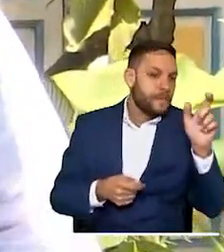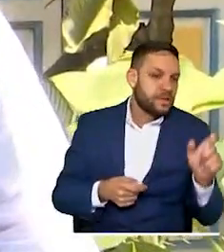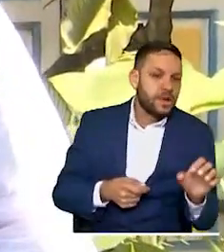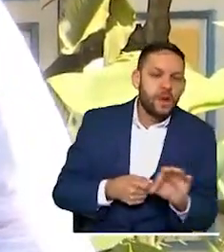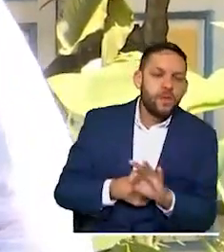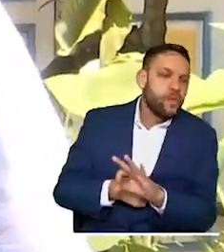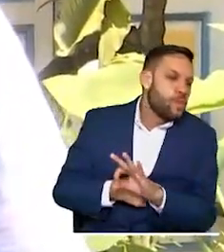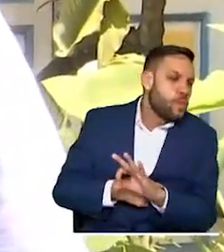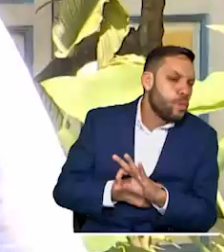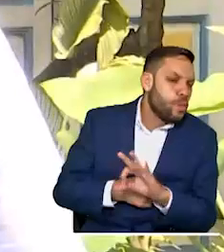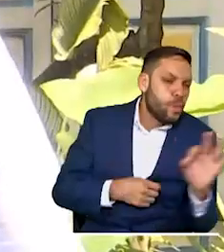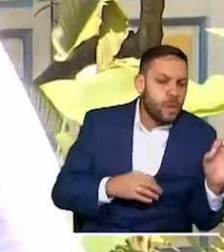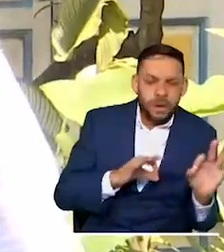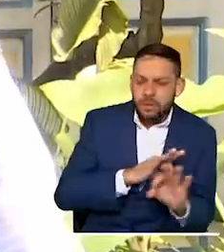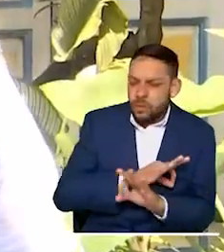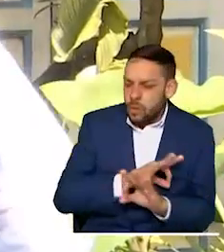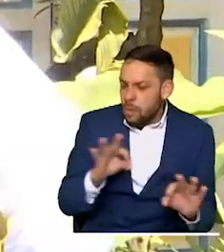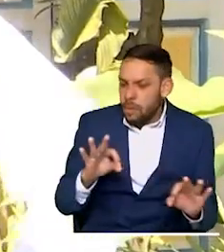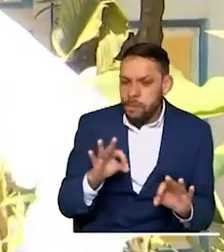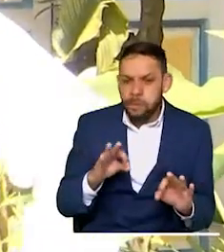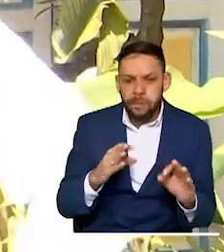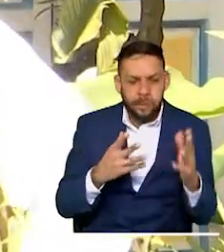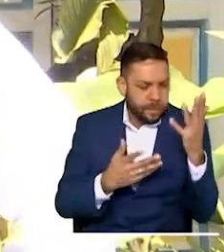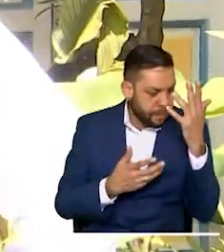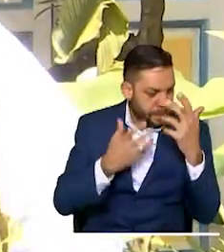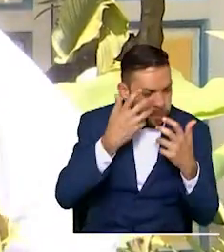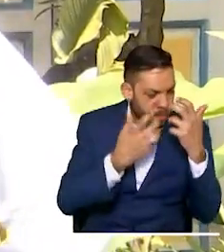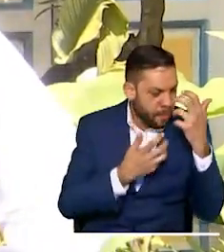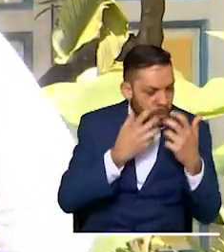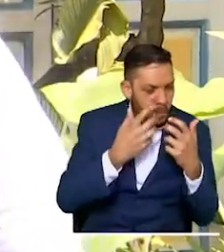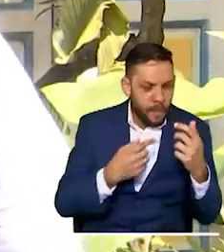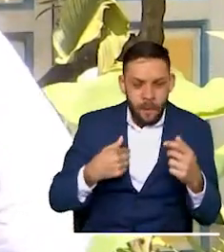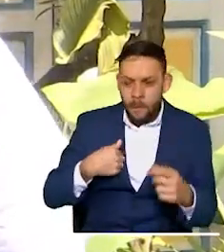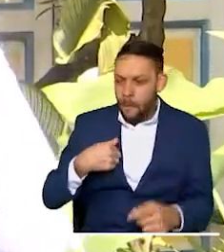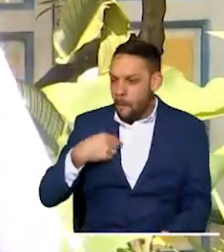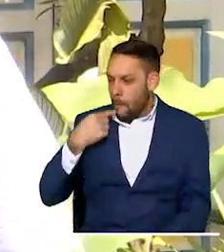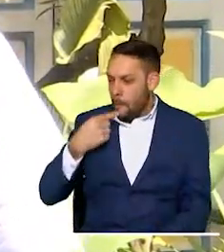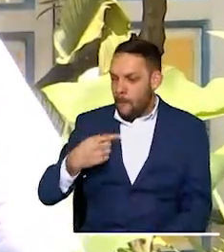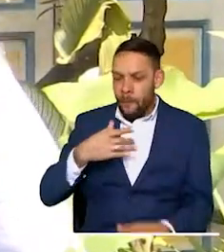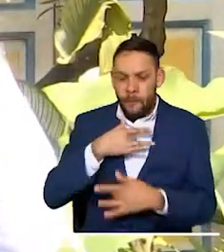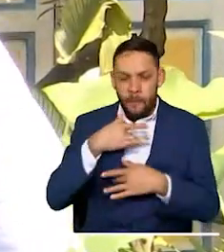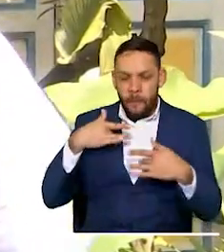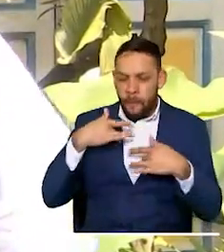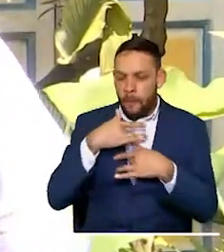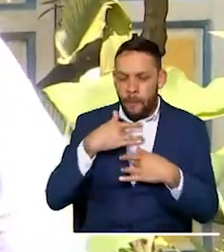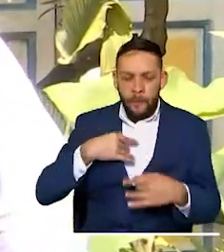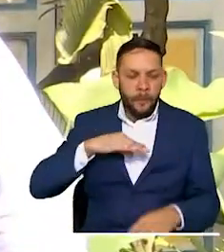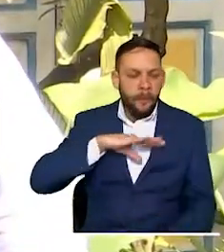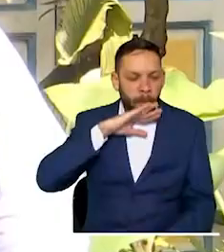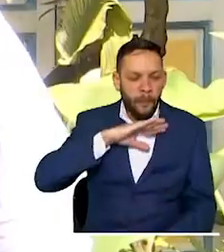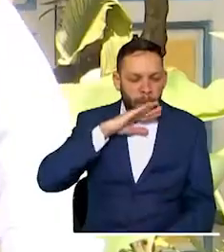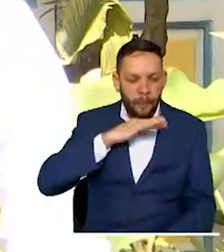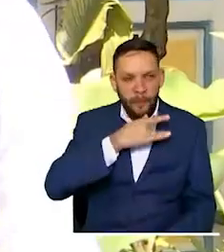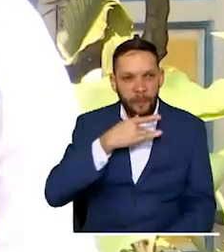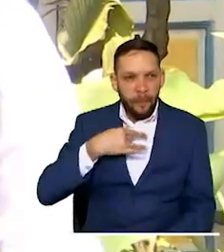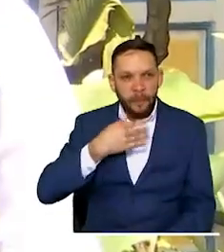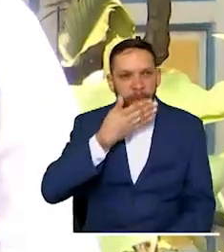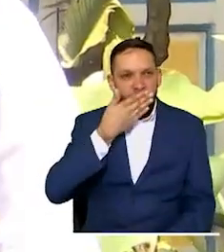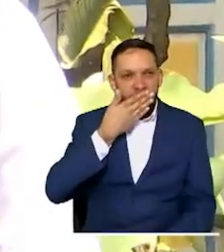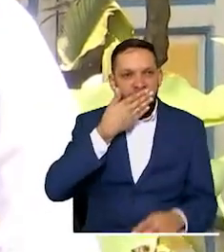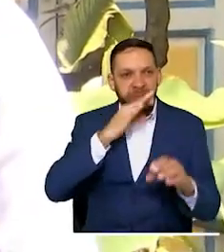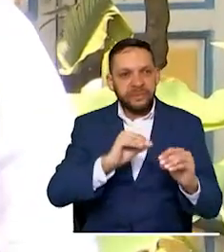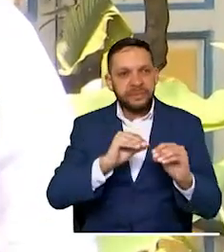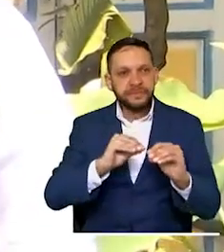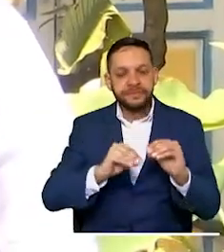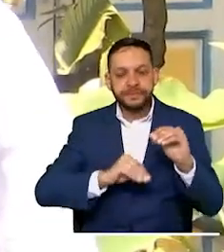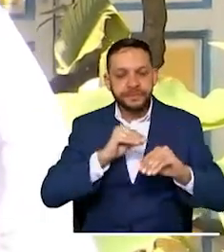años. Porque el paciente a mí me puede decir, no doctor, yo como súper bien y súper sano. E ir y tomarse